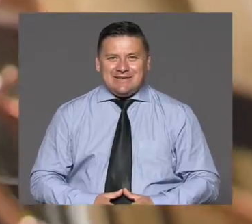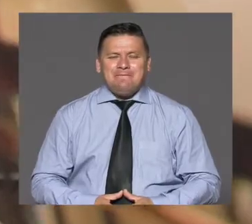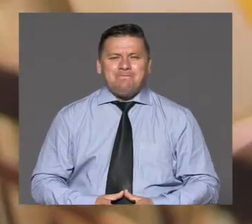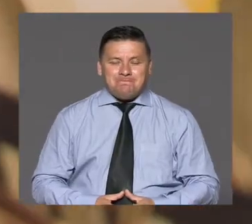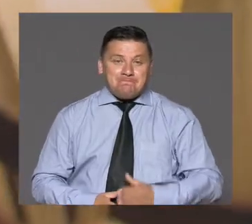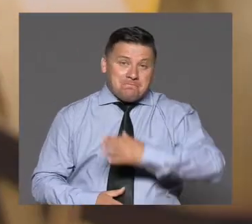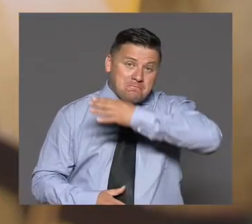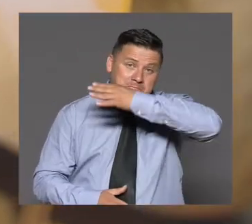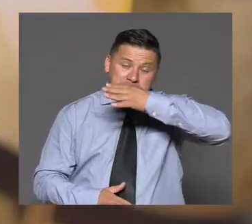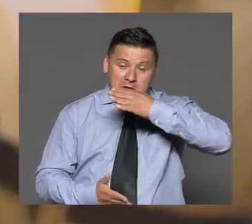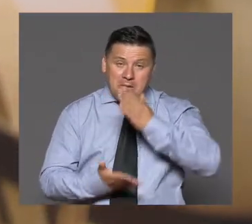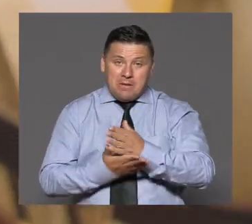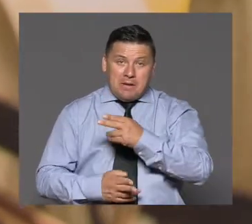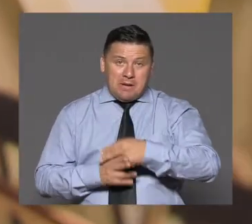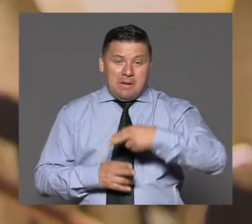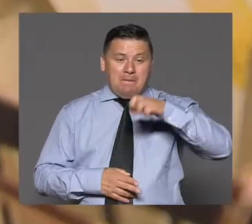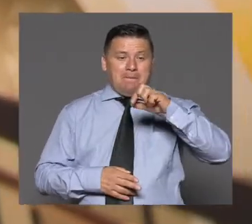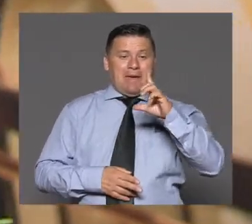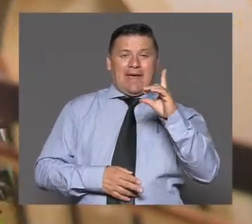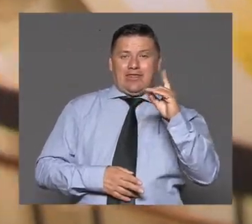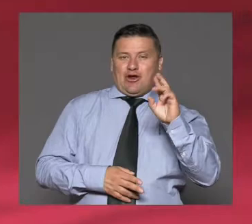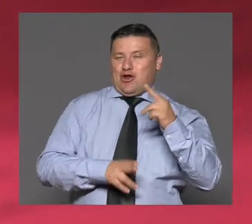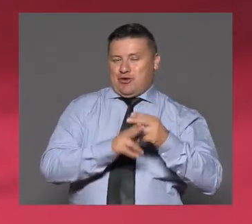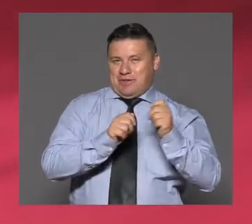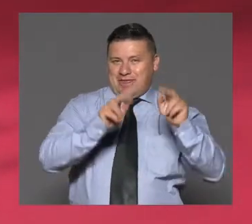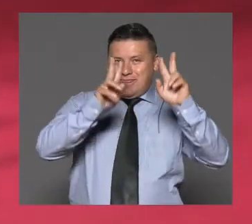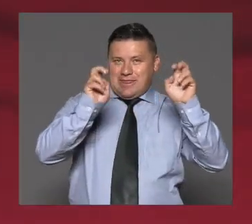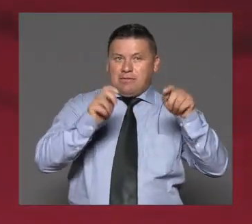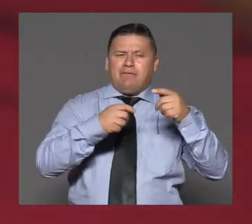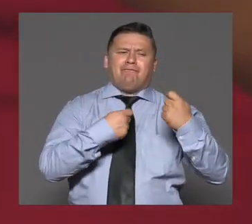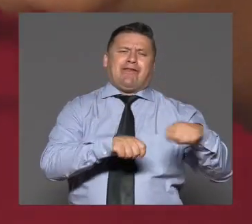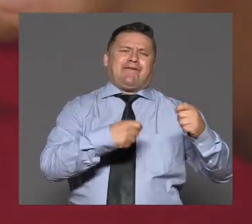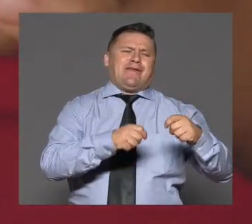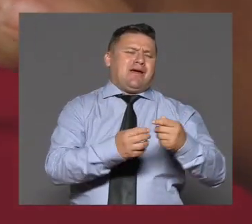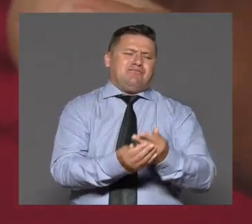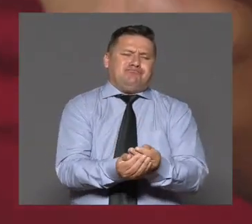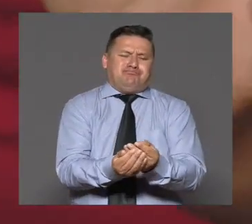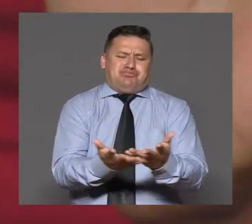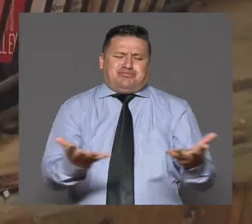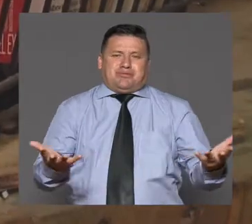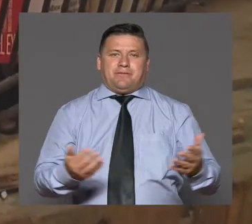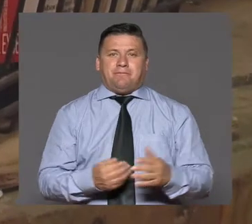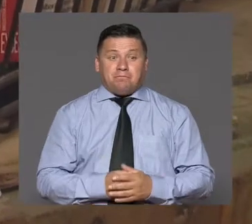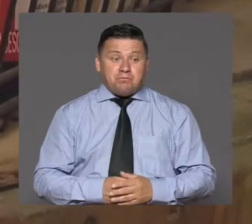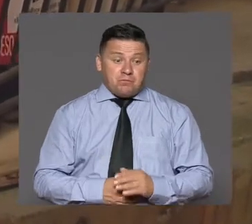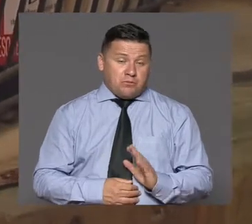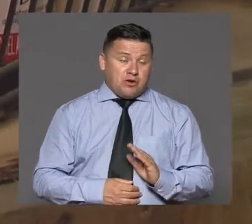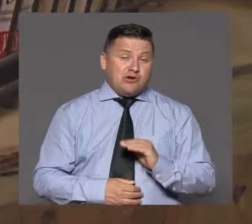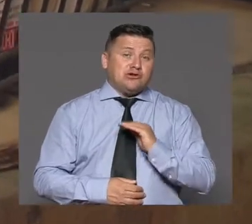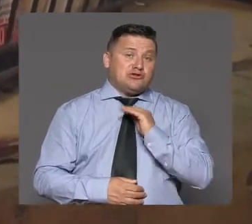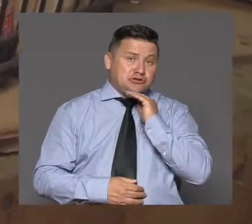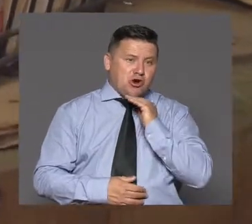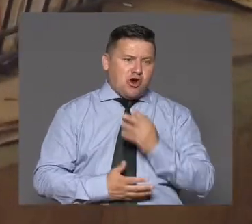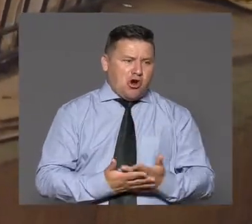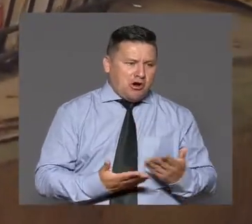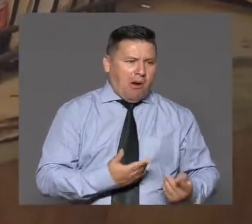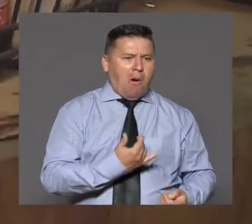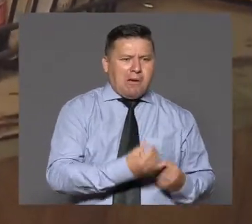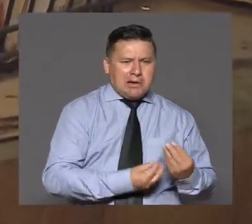En la finca panelera de Don Pedro se vienen desarrollando una gran variedad de productos derivados de la panela. Pues estamos haciendo bastantes cosas,